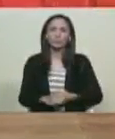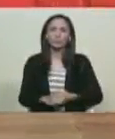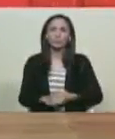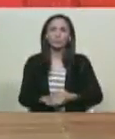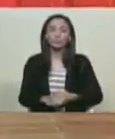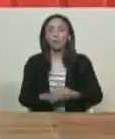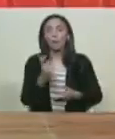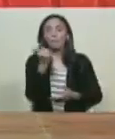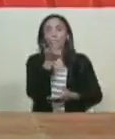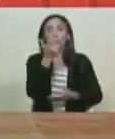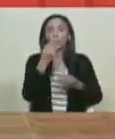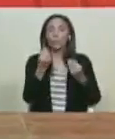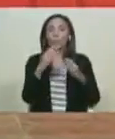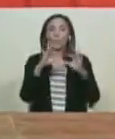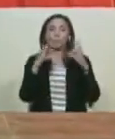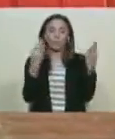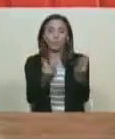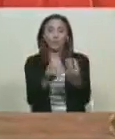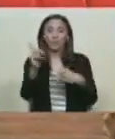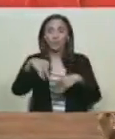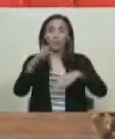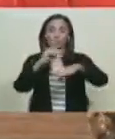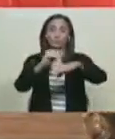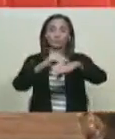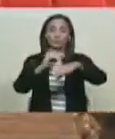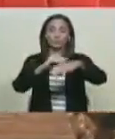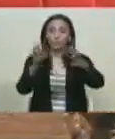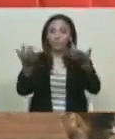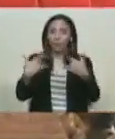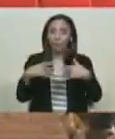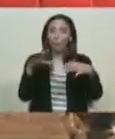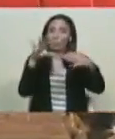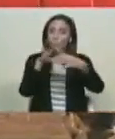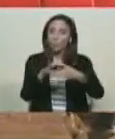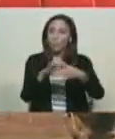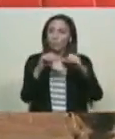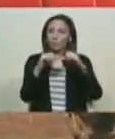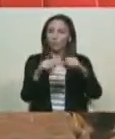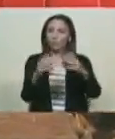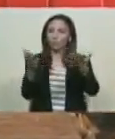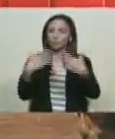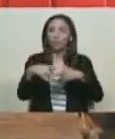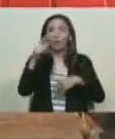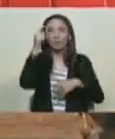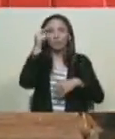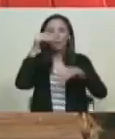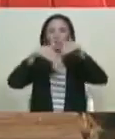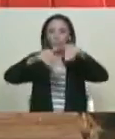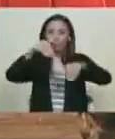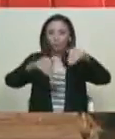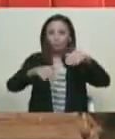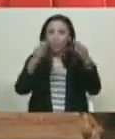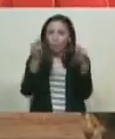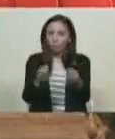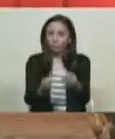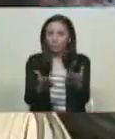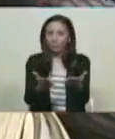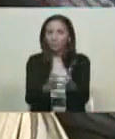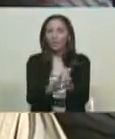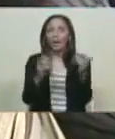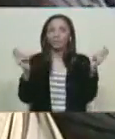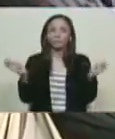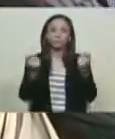Vamos a buscar a la familia, vamos a unirlo. Y el día de las elecciones, ese comando de